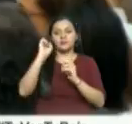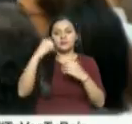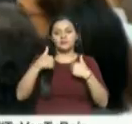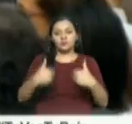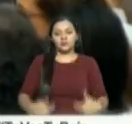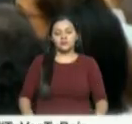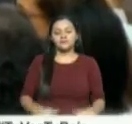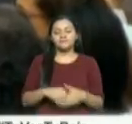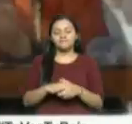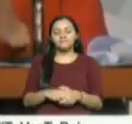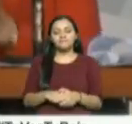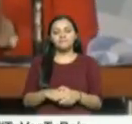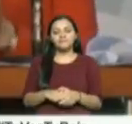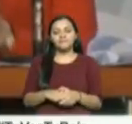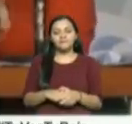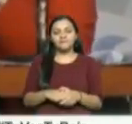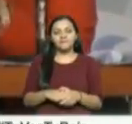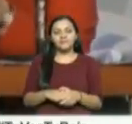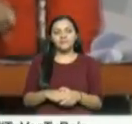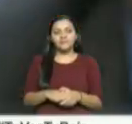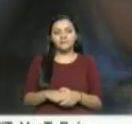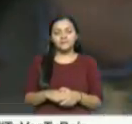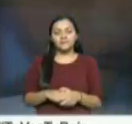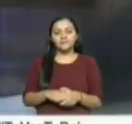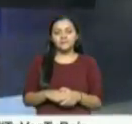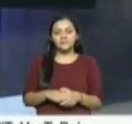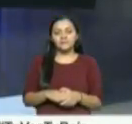humanos. Luis Andrade, Noticiero Ciudadano.